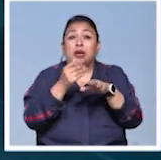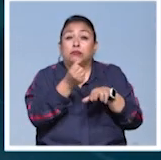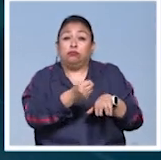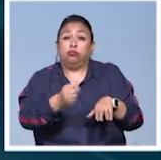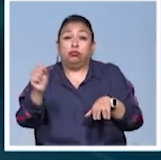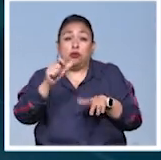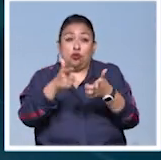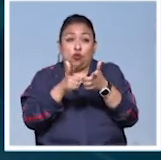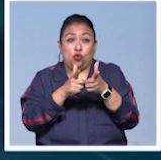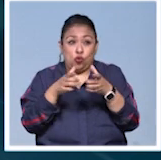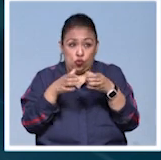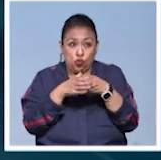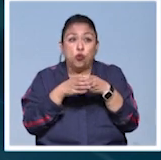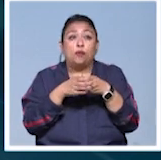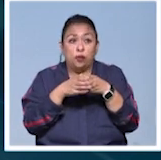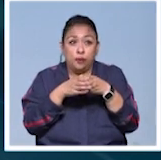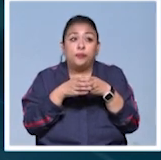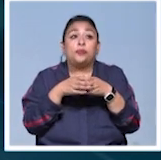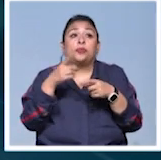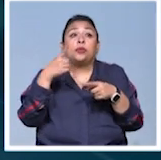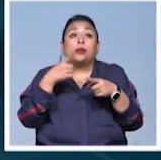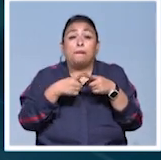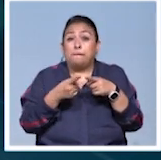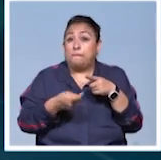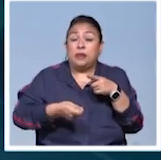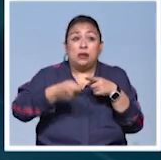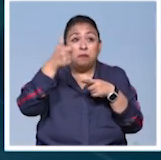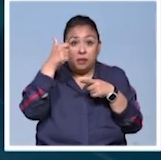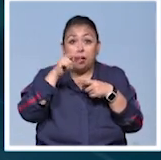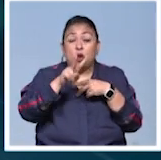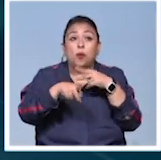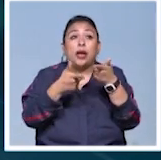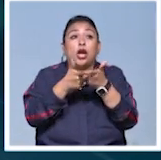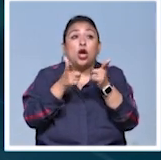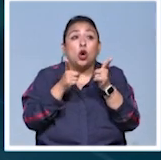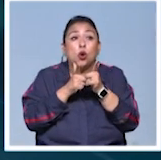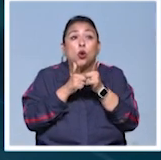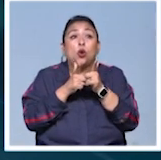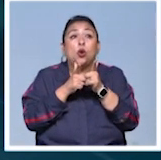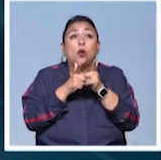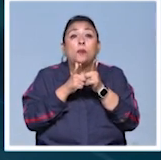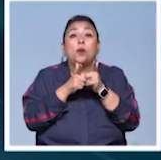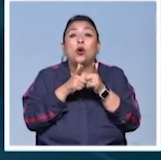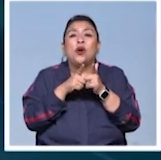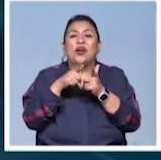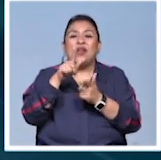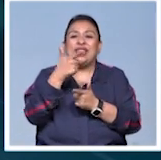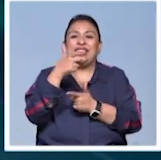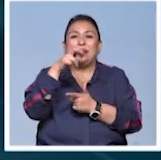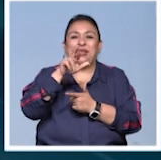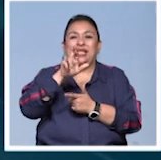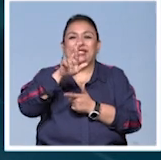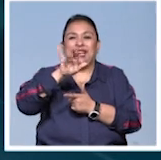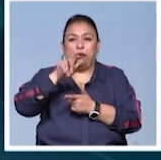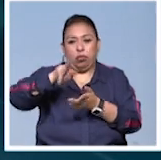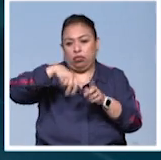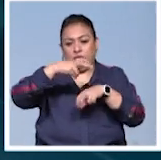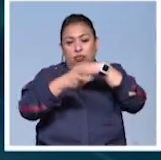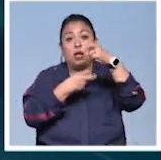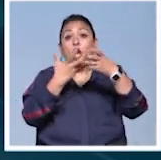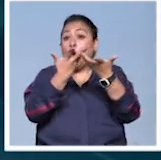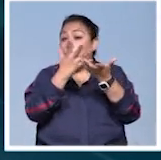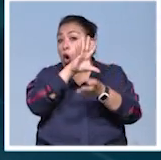de la delegación que se va conformando es que por primera vez va a asistir un grupo de gimnasia rítmica. Va a haber equipo completo de